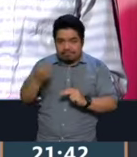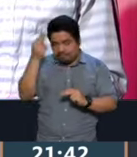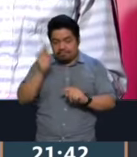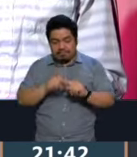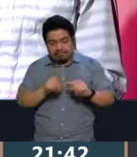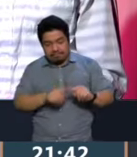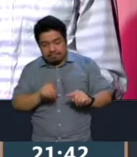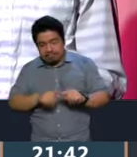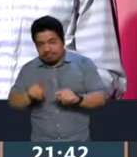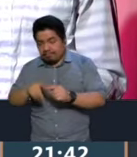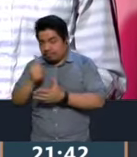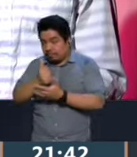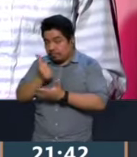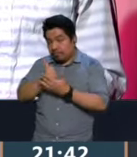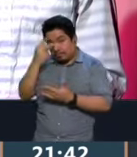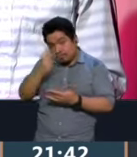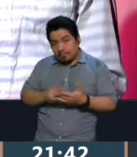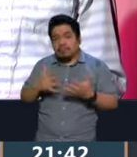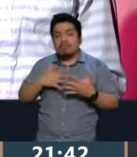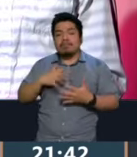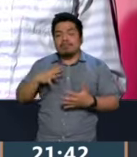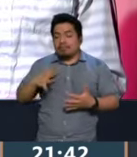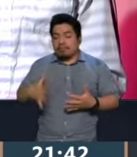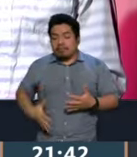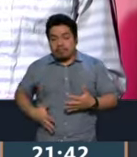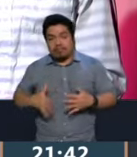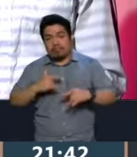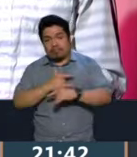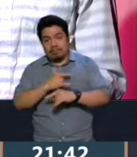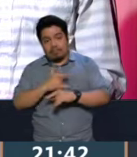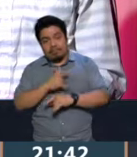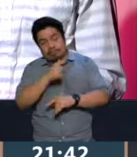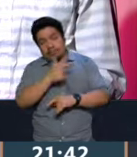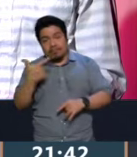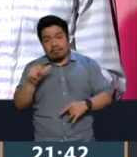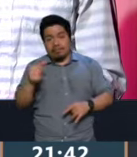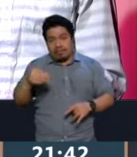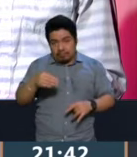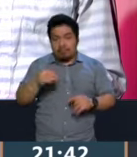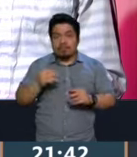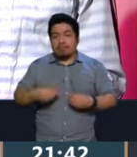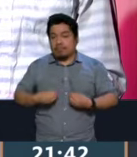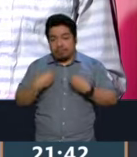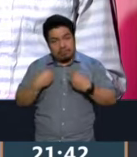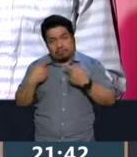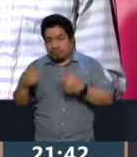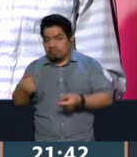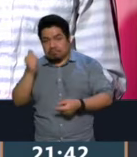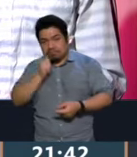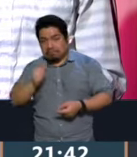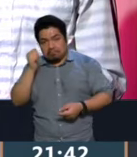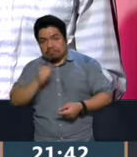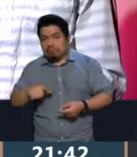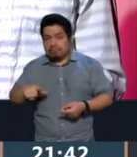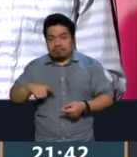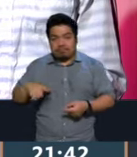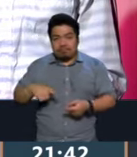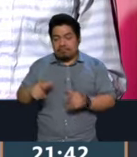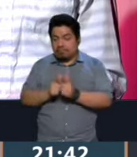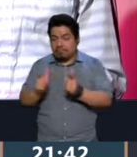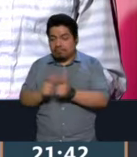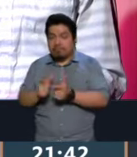de diferentes partes de la Ciudad de México. Yo soy orgullosamente periférica, yo vivo en Gustavo Madero y he vivido toda mi vida bajo gobiernos del grupo